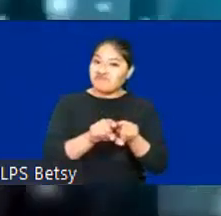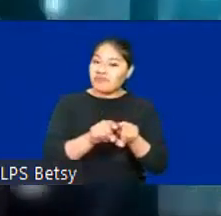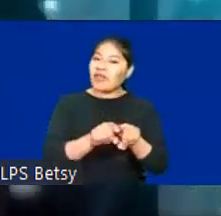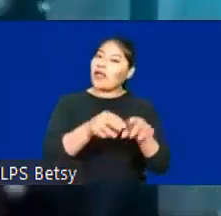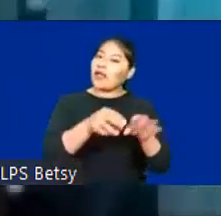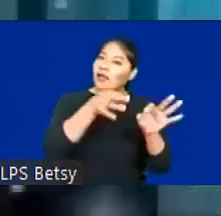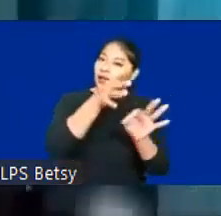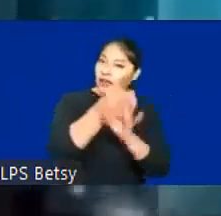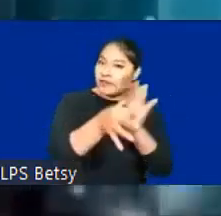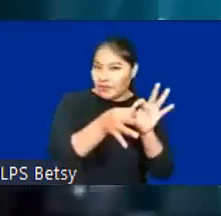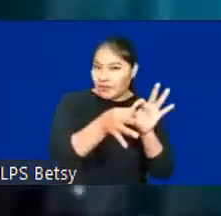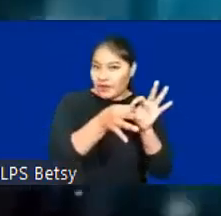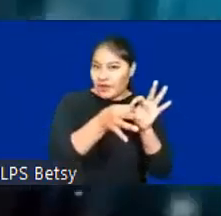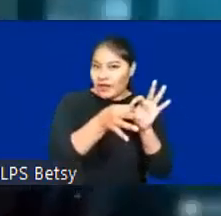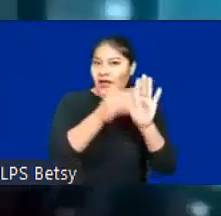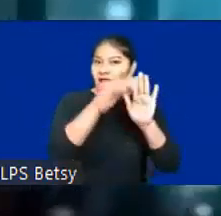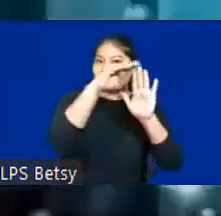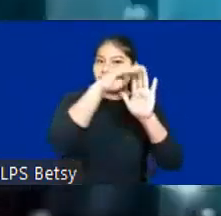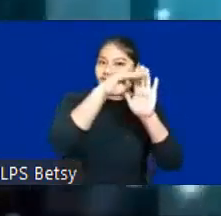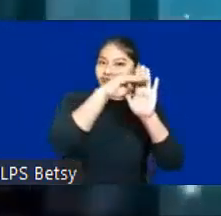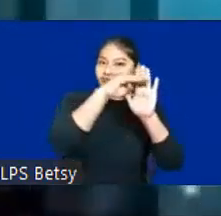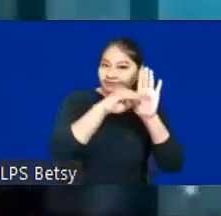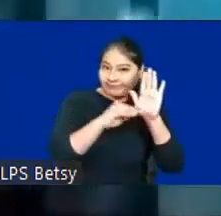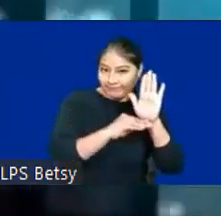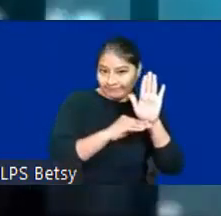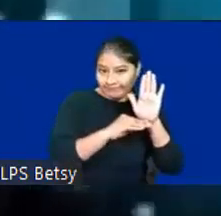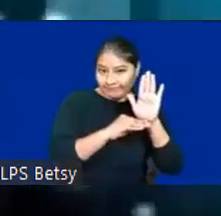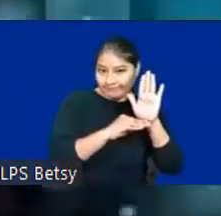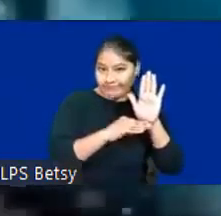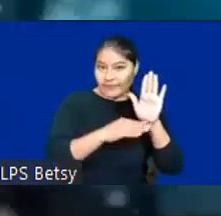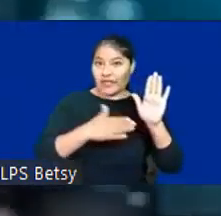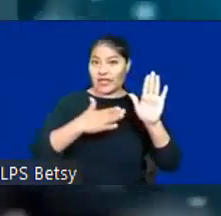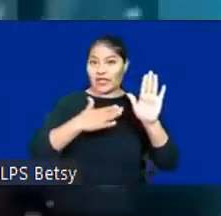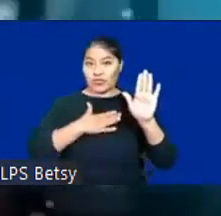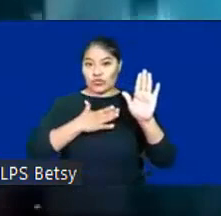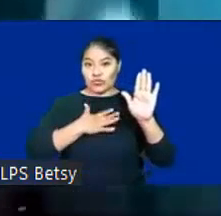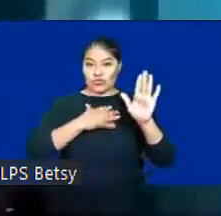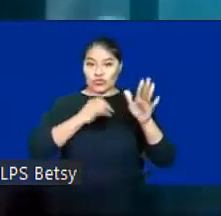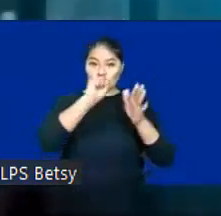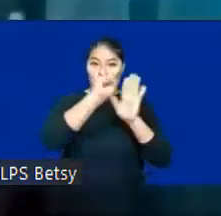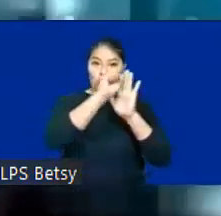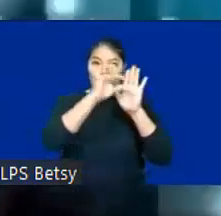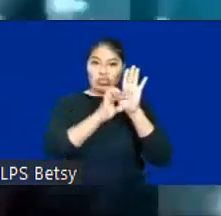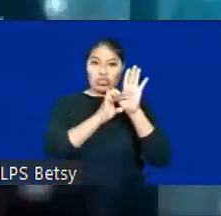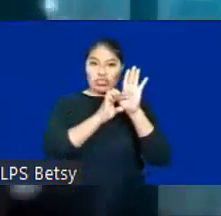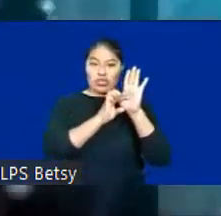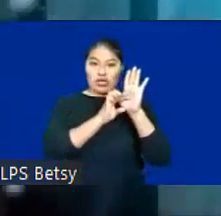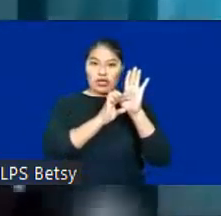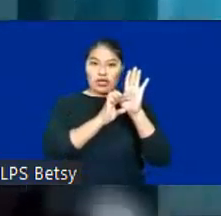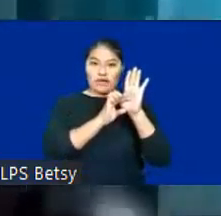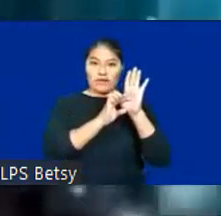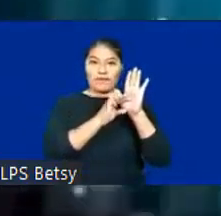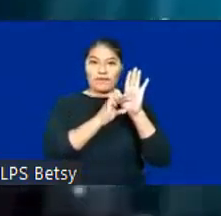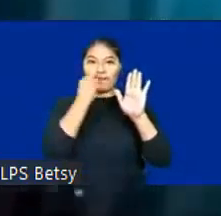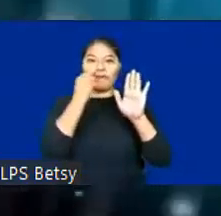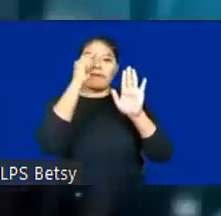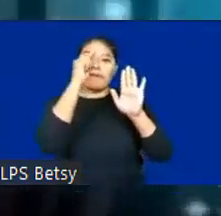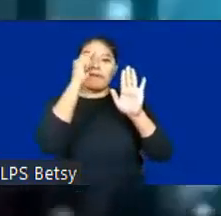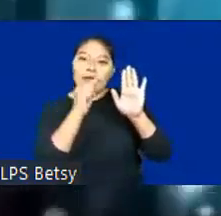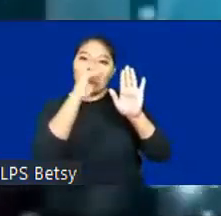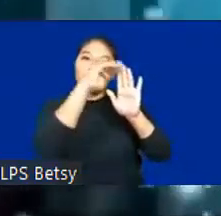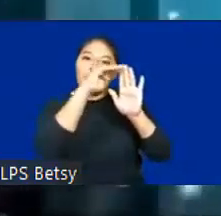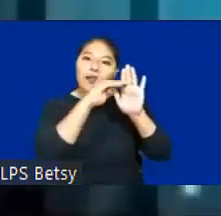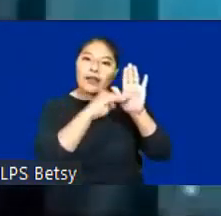permiten o nos orientan a las entidades públicas a elaborar este plan de gobierno digital, ¿no?